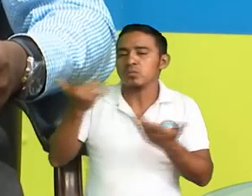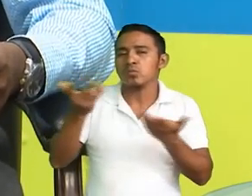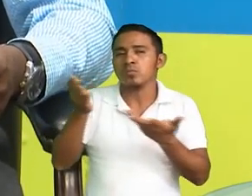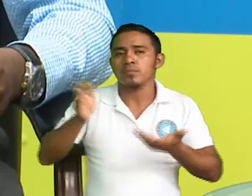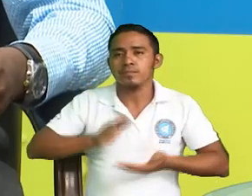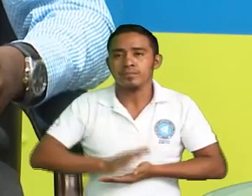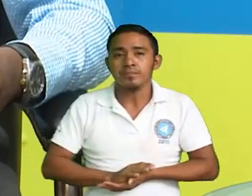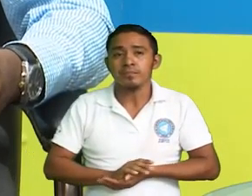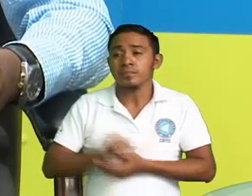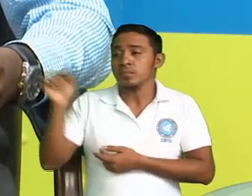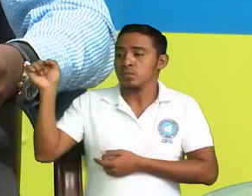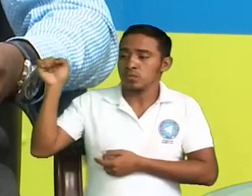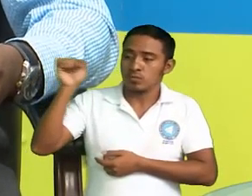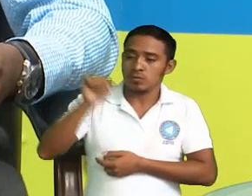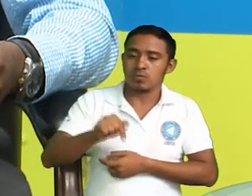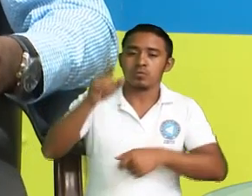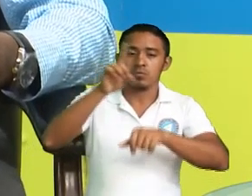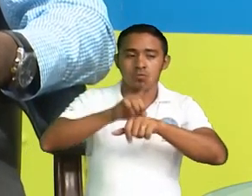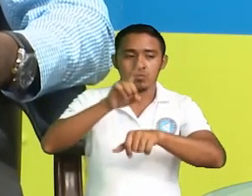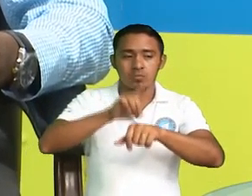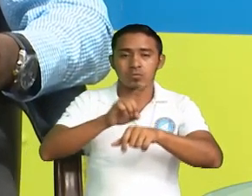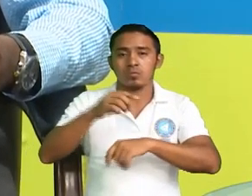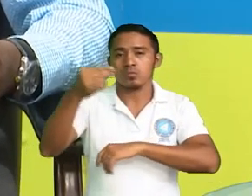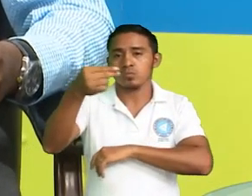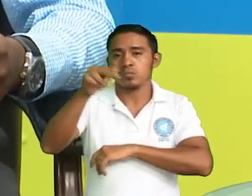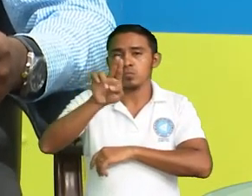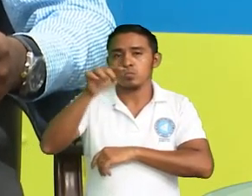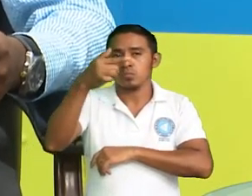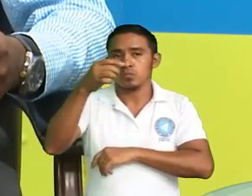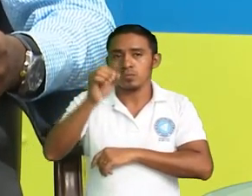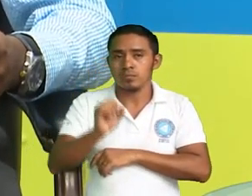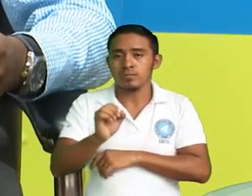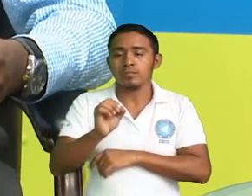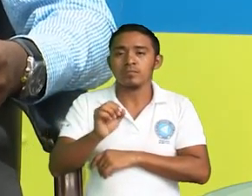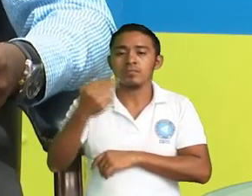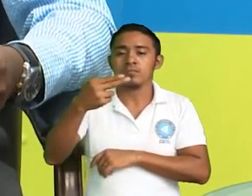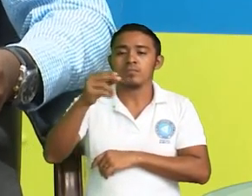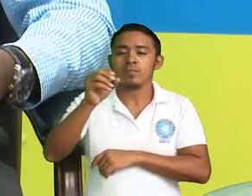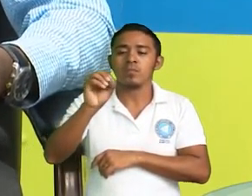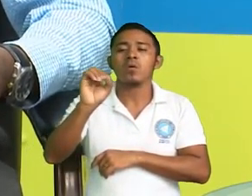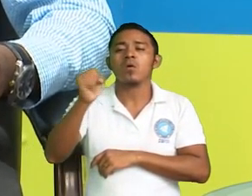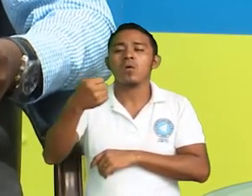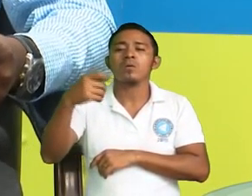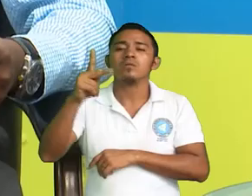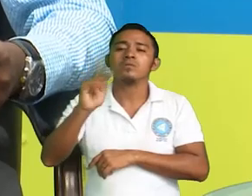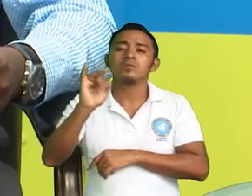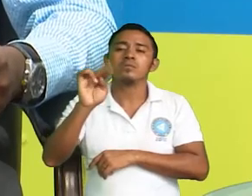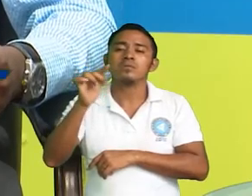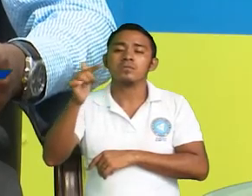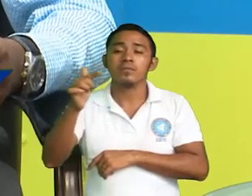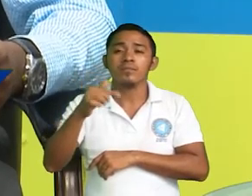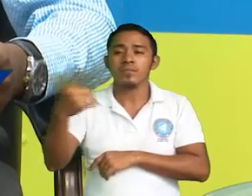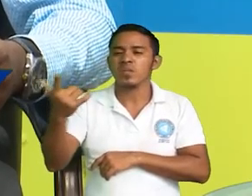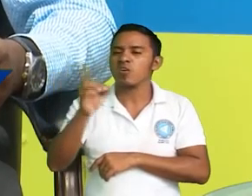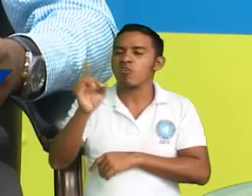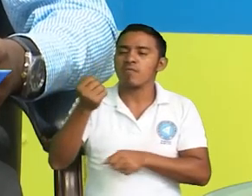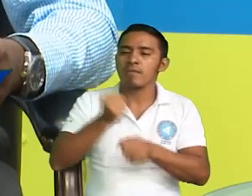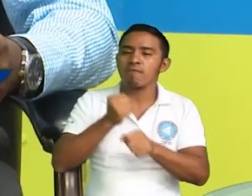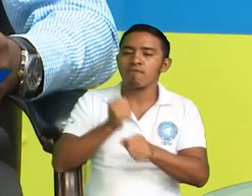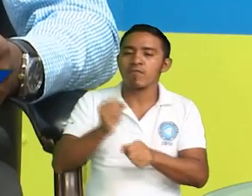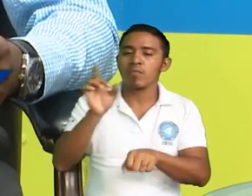tratamiento. Para ello contamos con la presencia del doctor Hugo Hanskin, quien es otorrino del Hospital Escuela